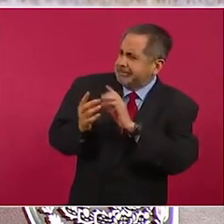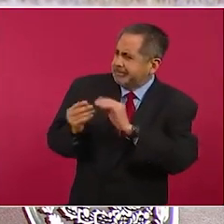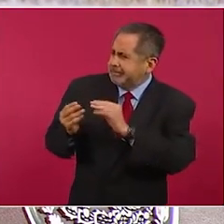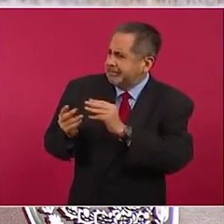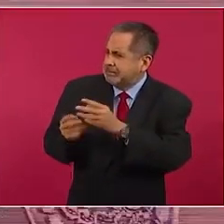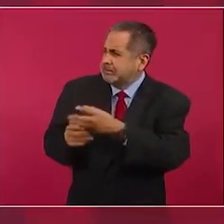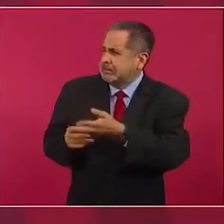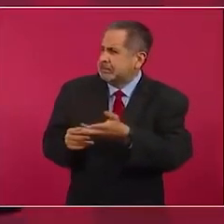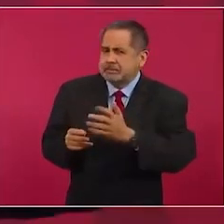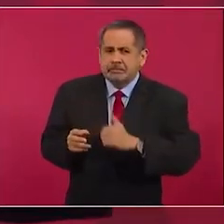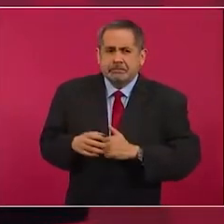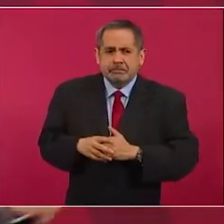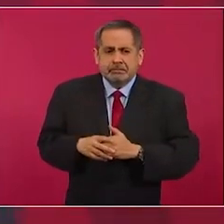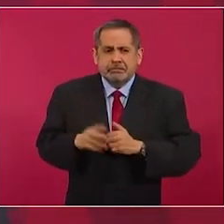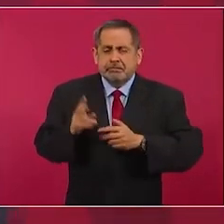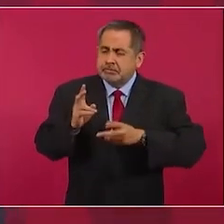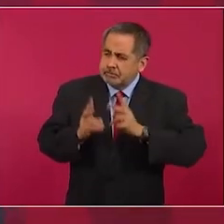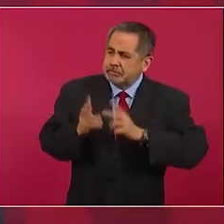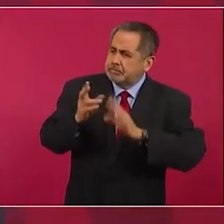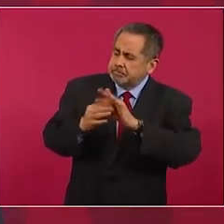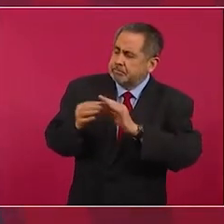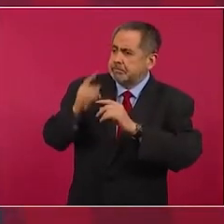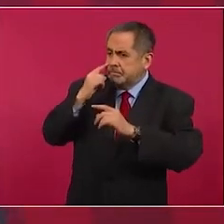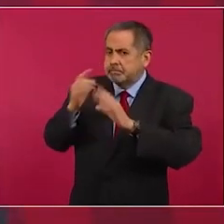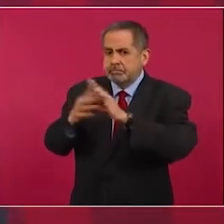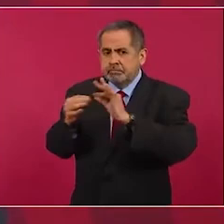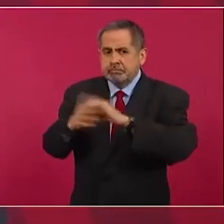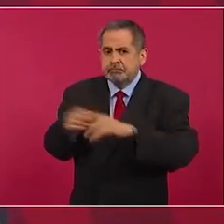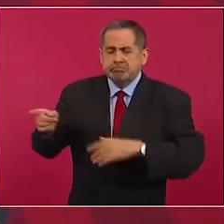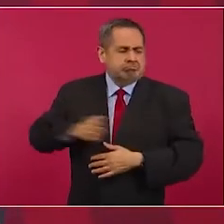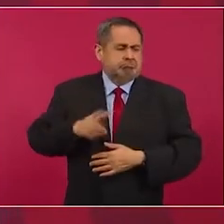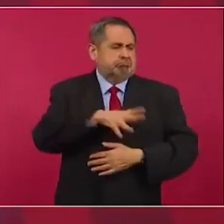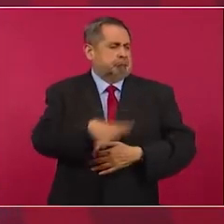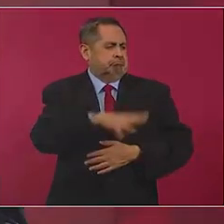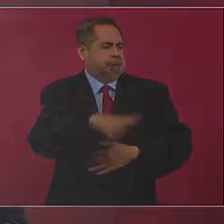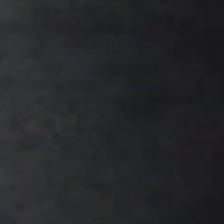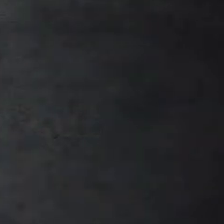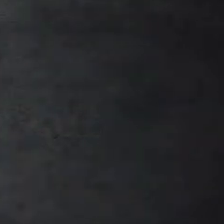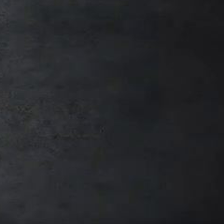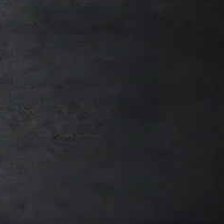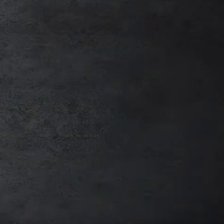apenas se estaba tratando el tema ya estaban diciendo que no.